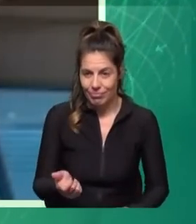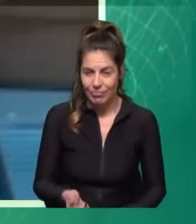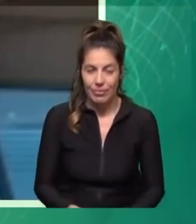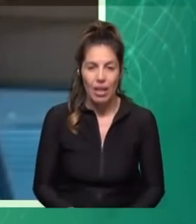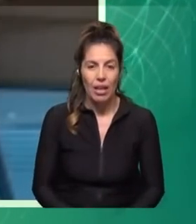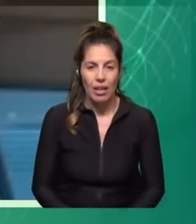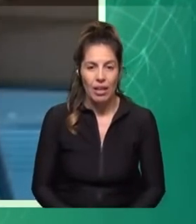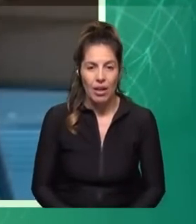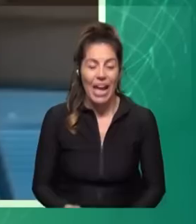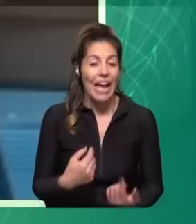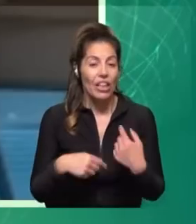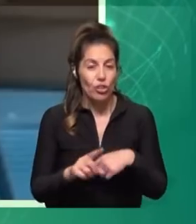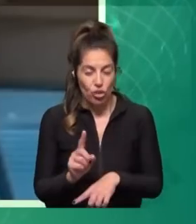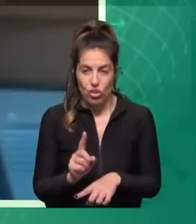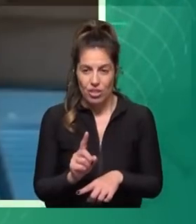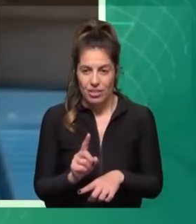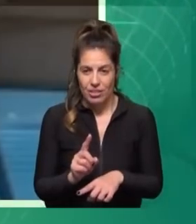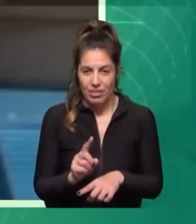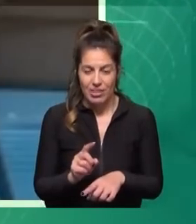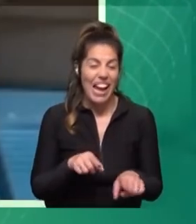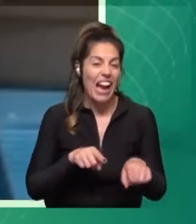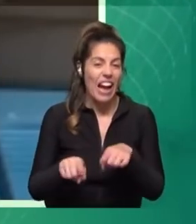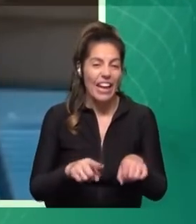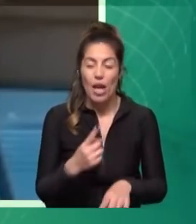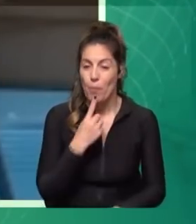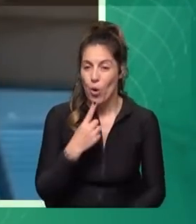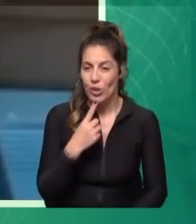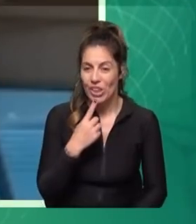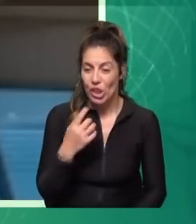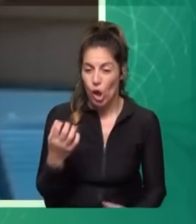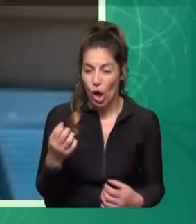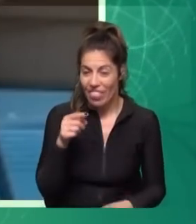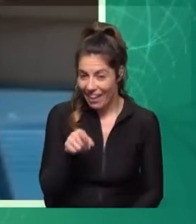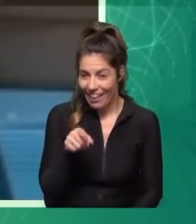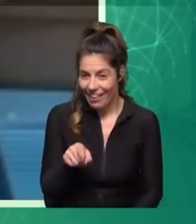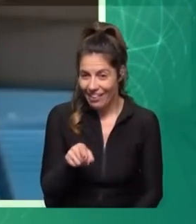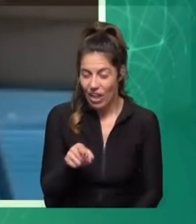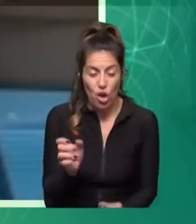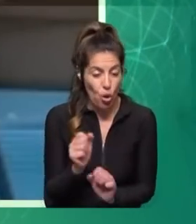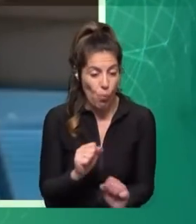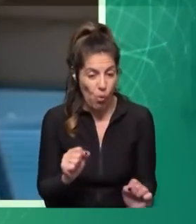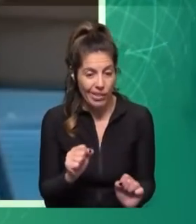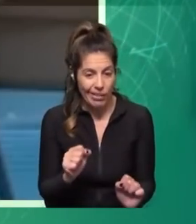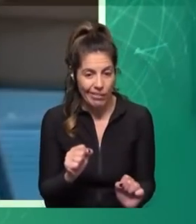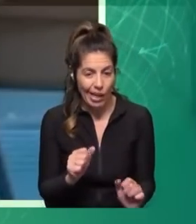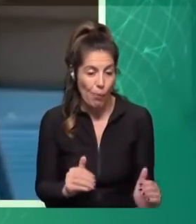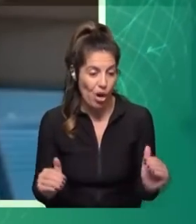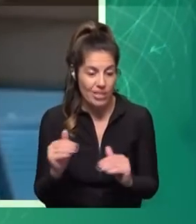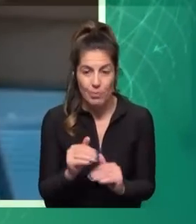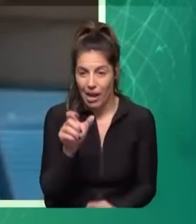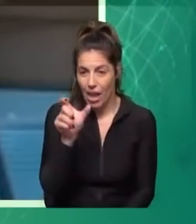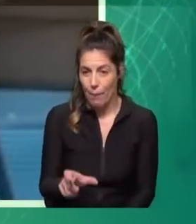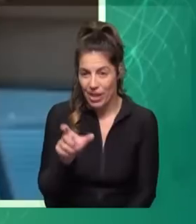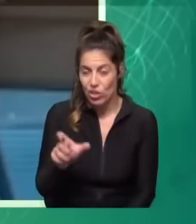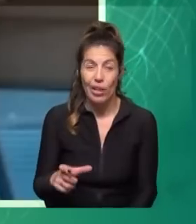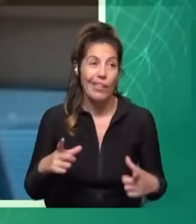este entonces la carrera política particular de él no puede estar sujeta que los usuarios tengan